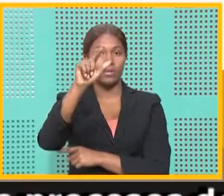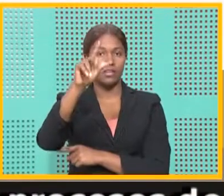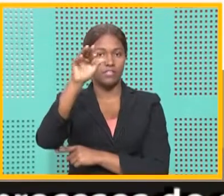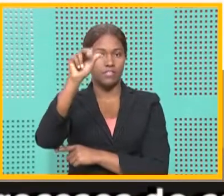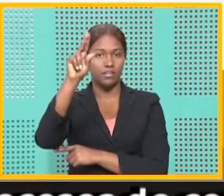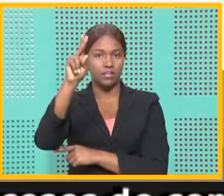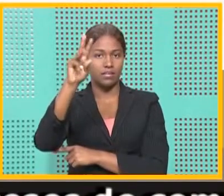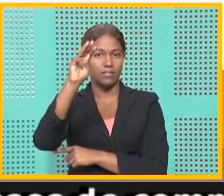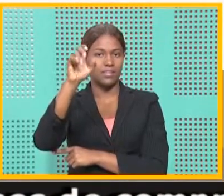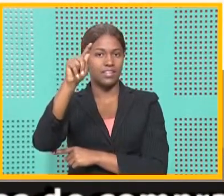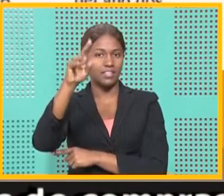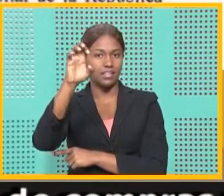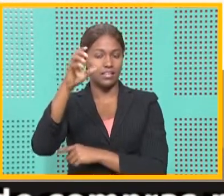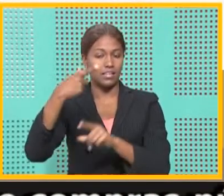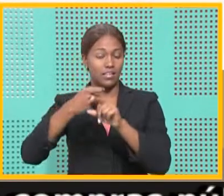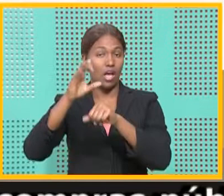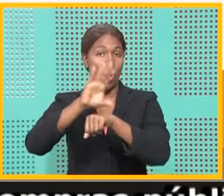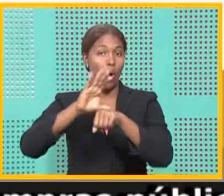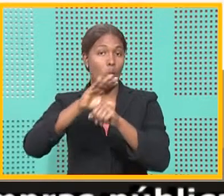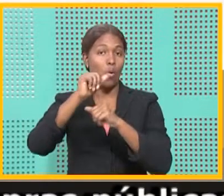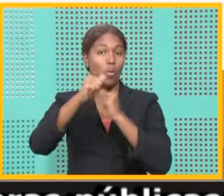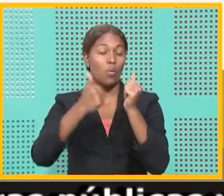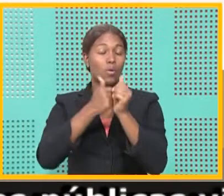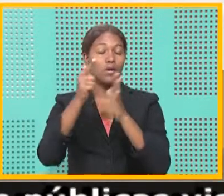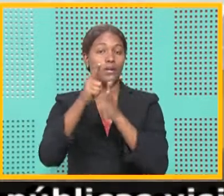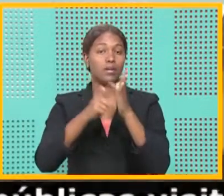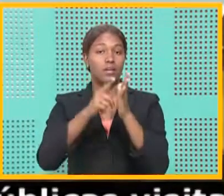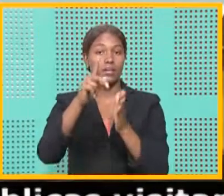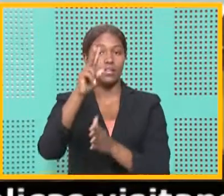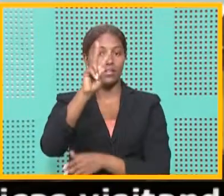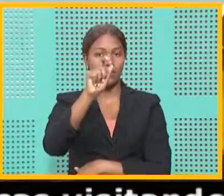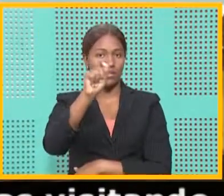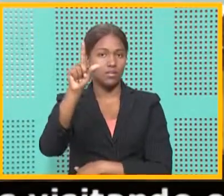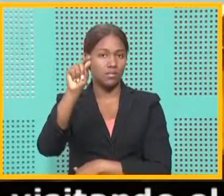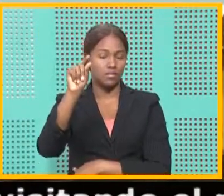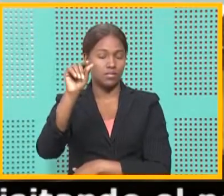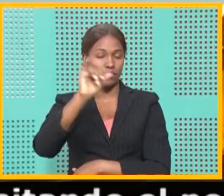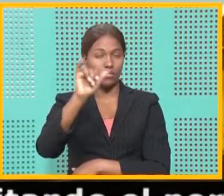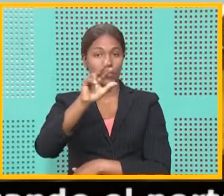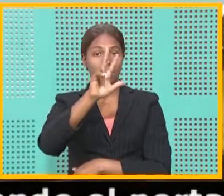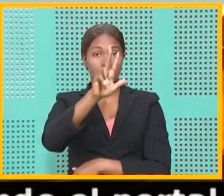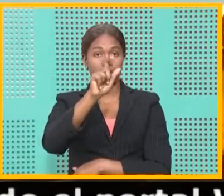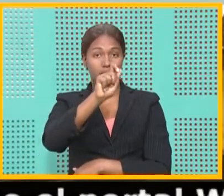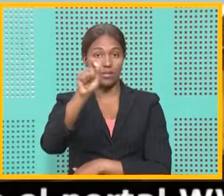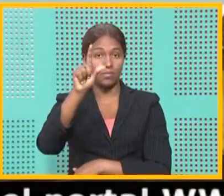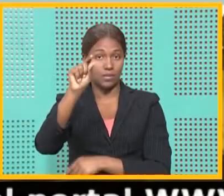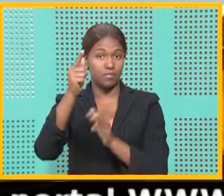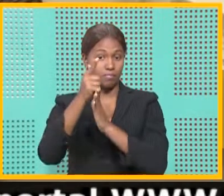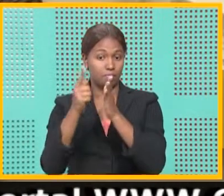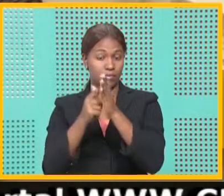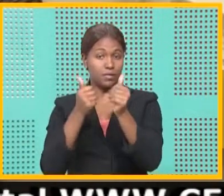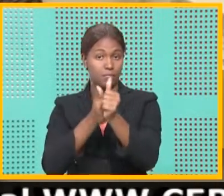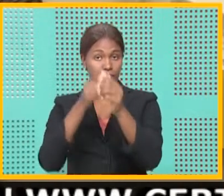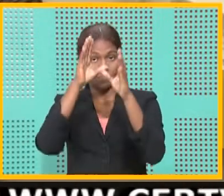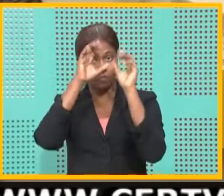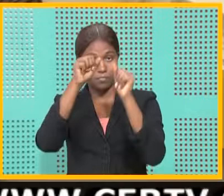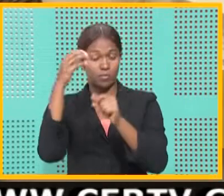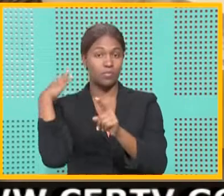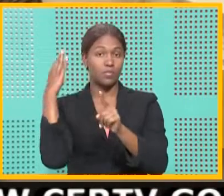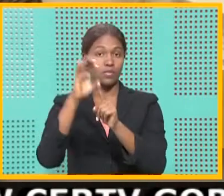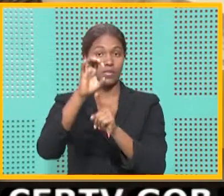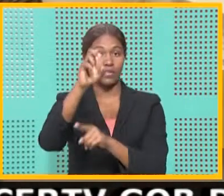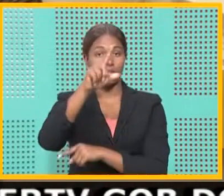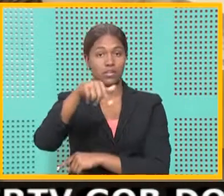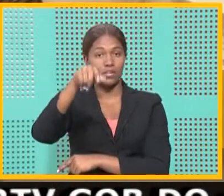Núñez, embajador en Cuba, mediante el decreto 2-20. Mediante el decreto 3-20, el presidente Medina designó a